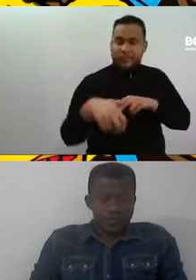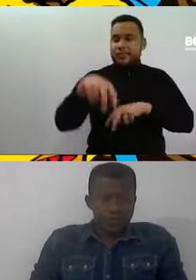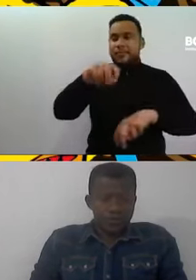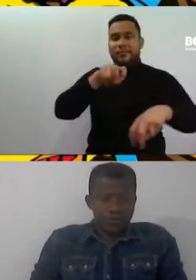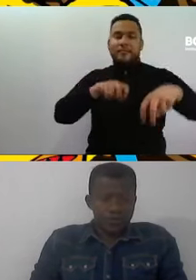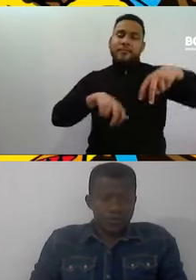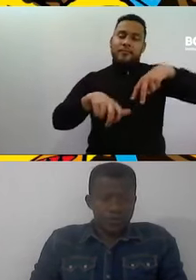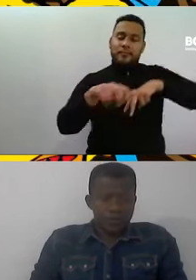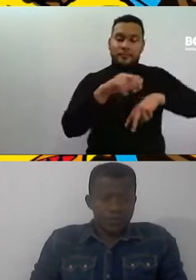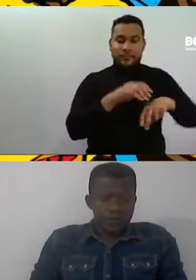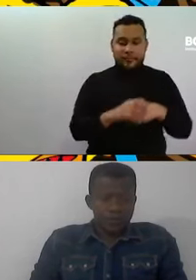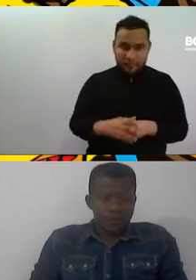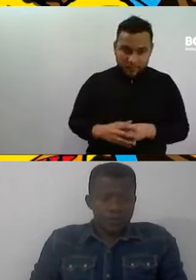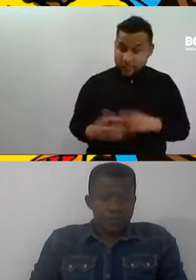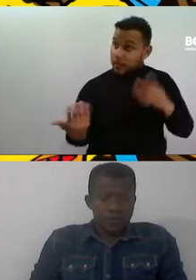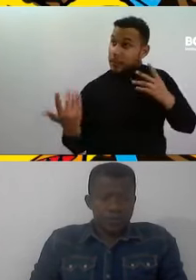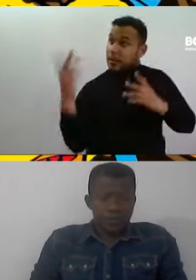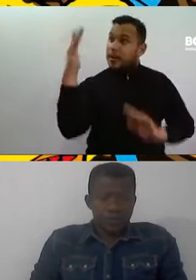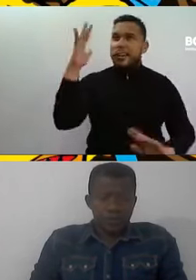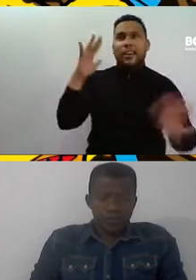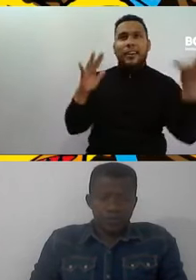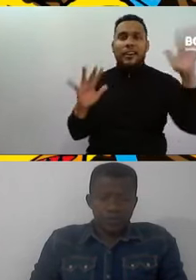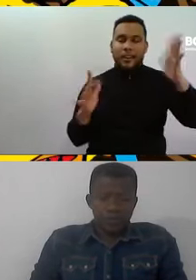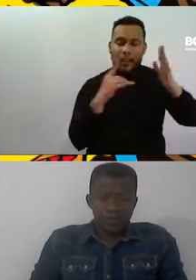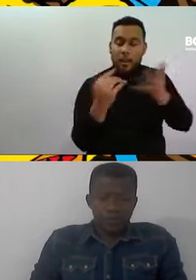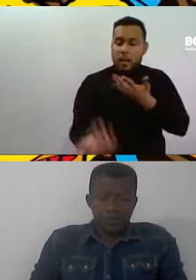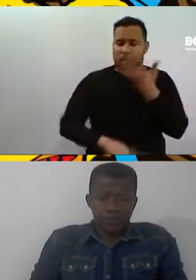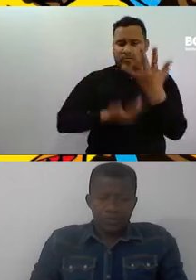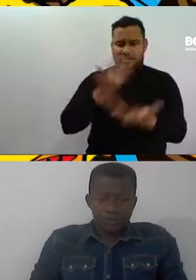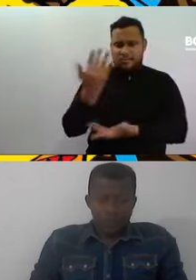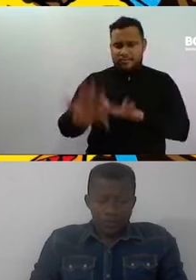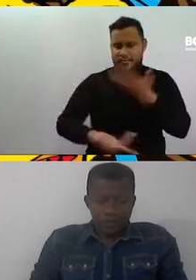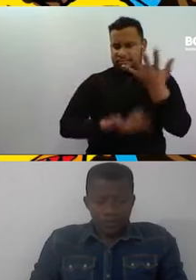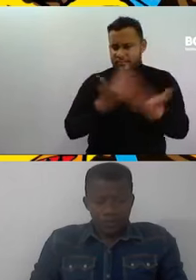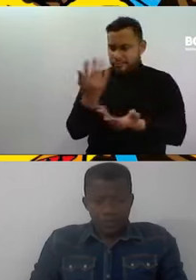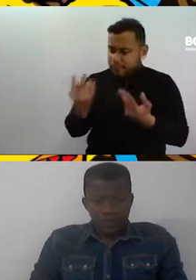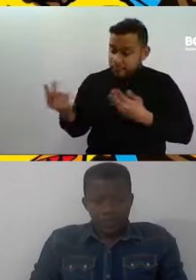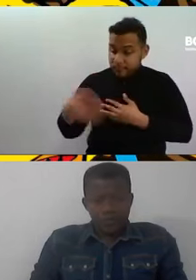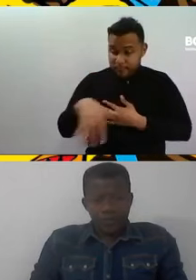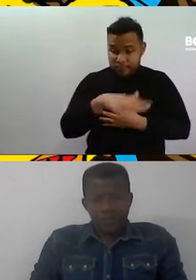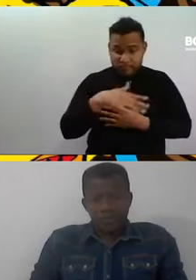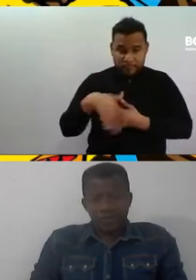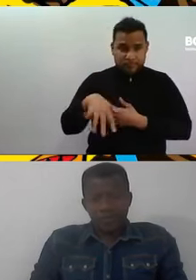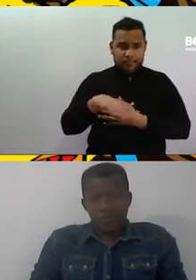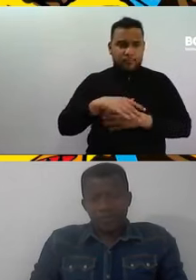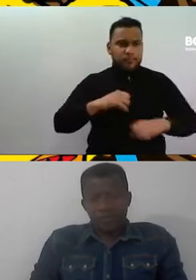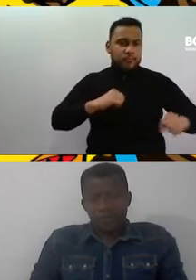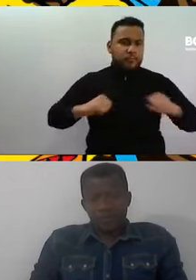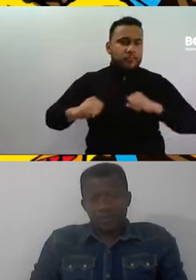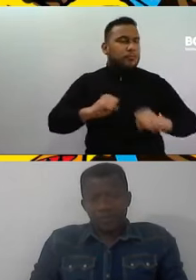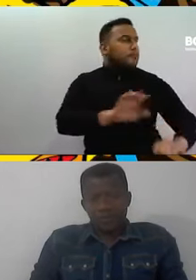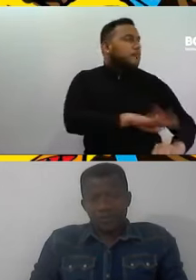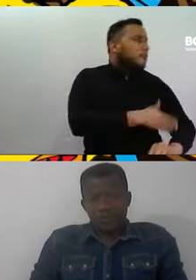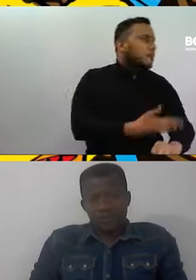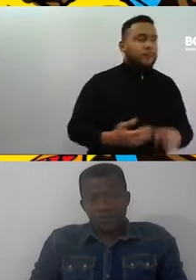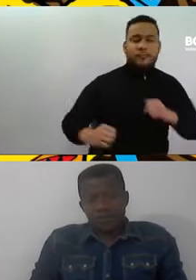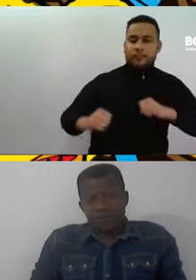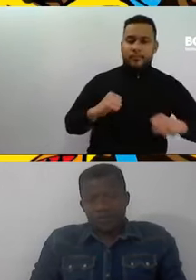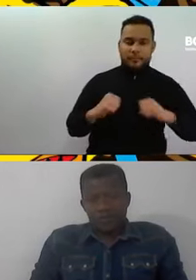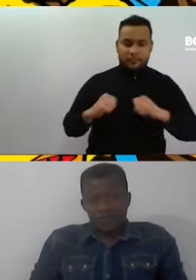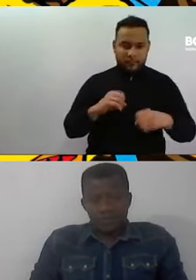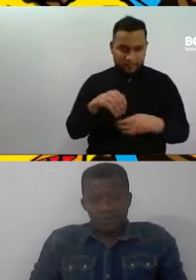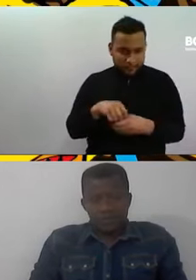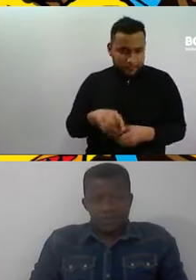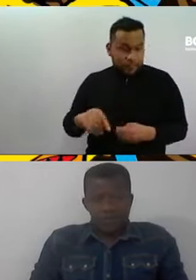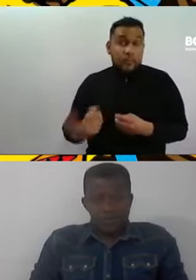manos férreas, la sangre hierve en la candela. Se agitan las piernas bajo un son, navega en una selva